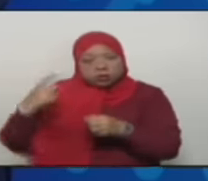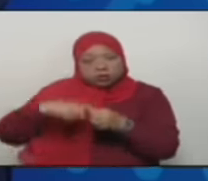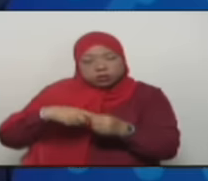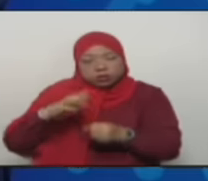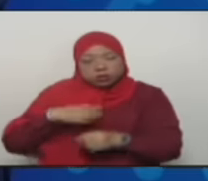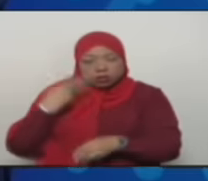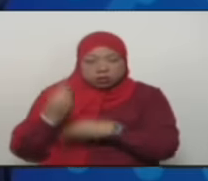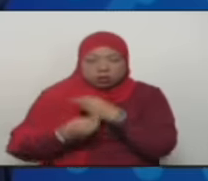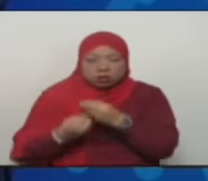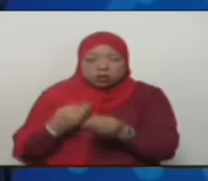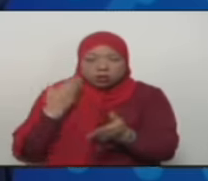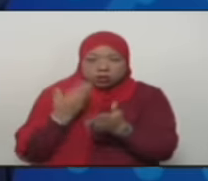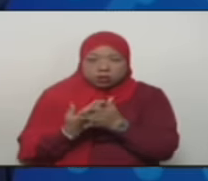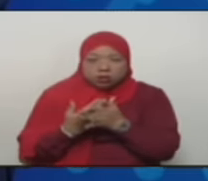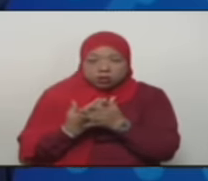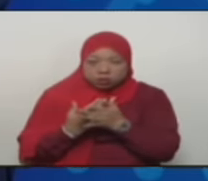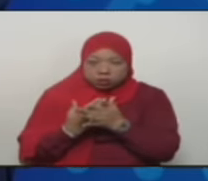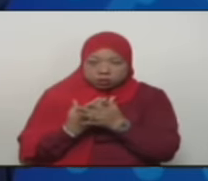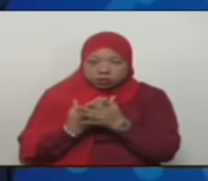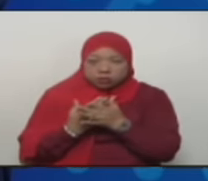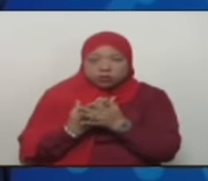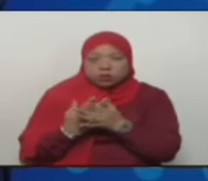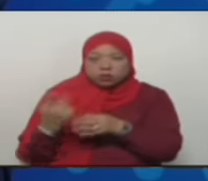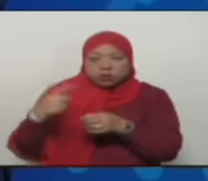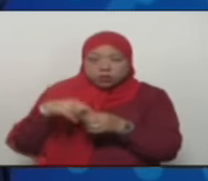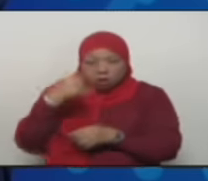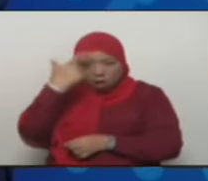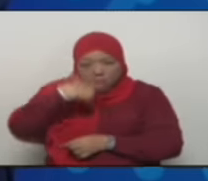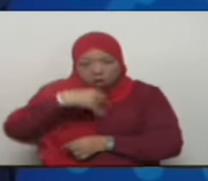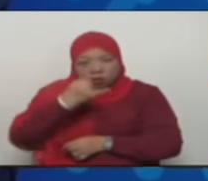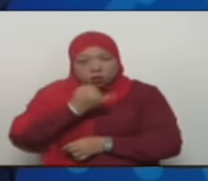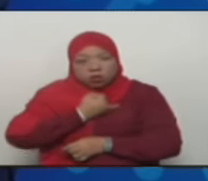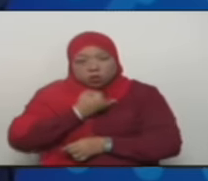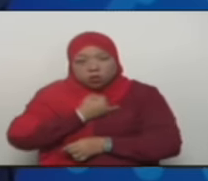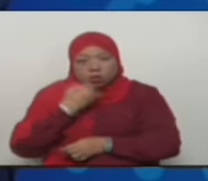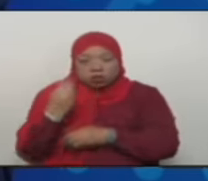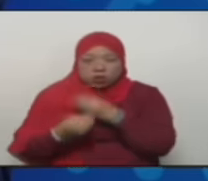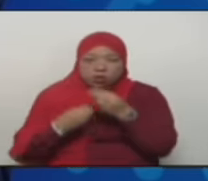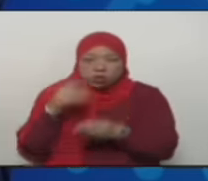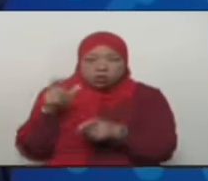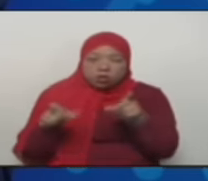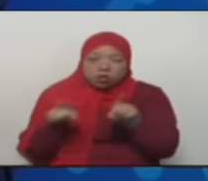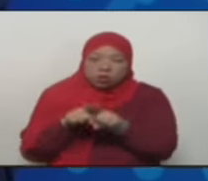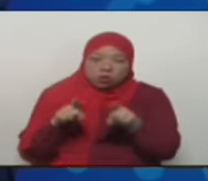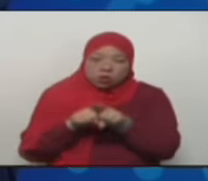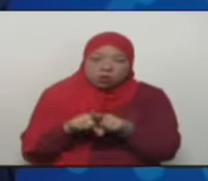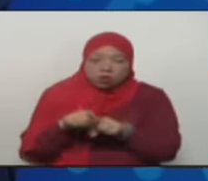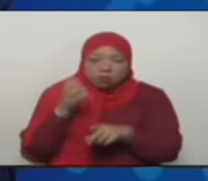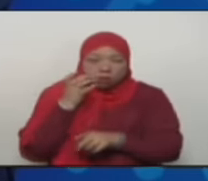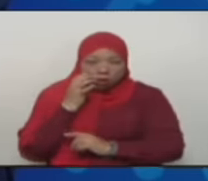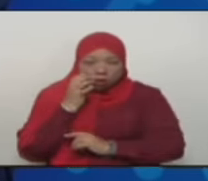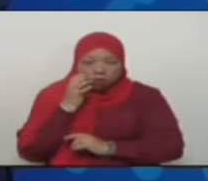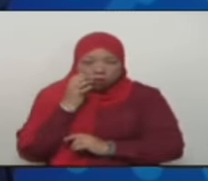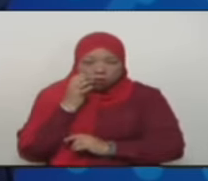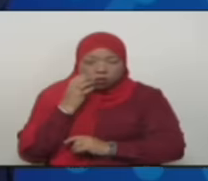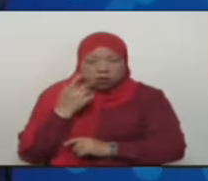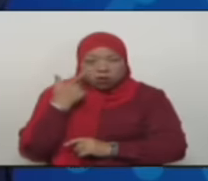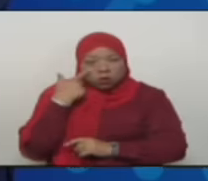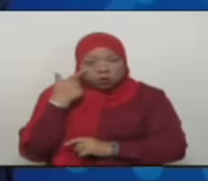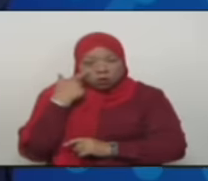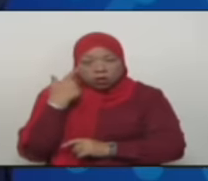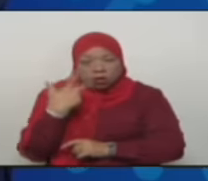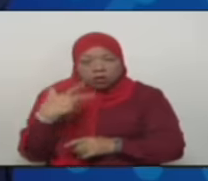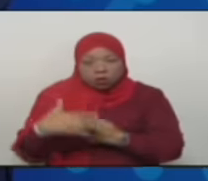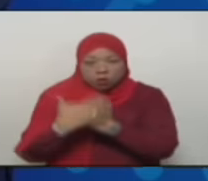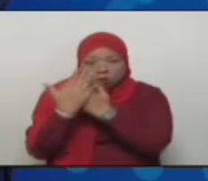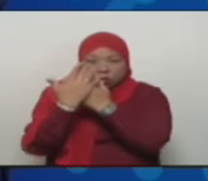pueden llegar a lo individual. Si tú quieres individualizar la cuenta de Jorge Rodríguez, que se la pasa viendo hasta las 3 de la